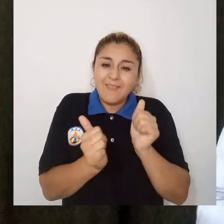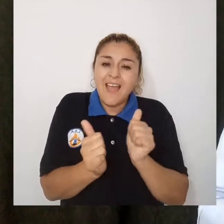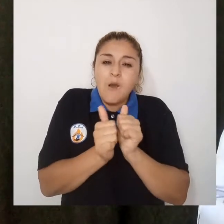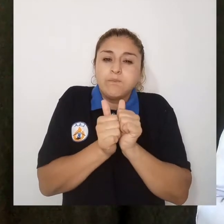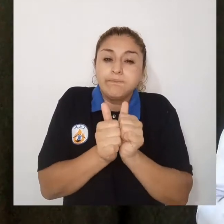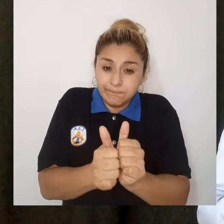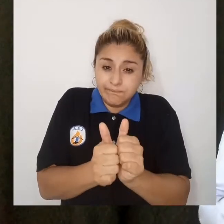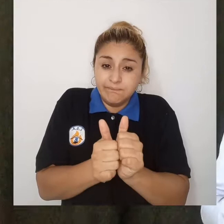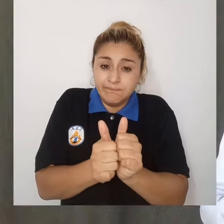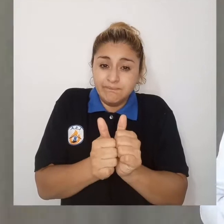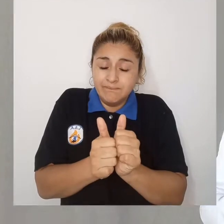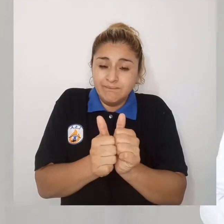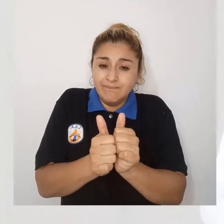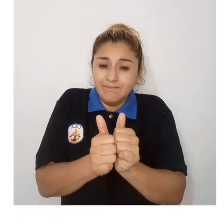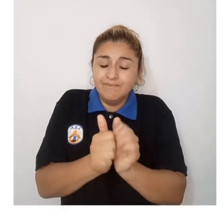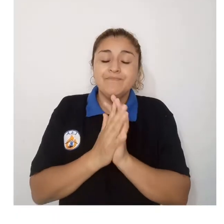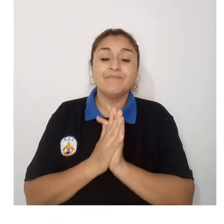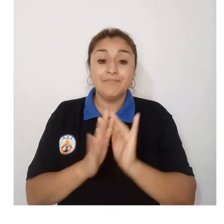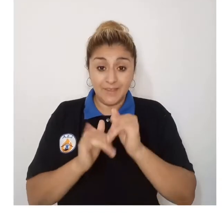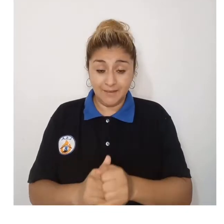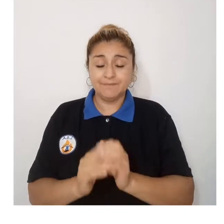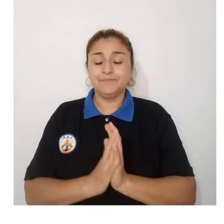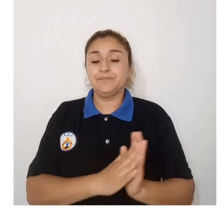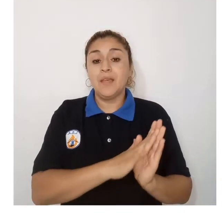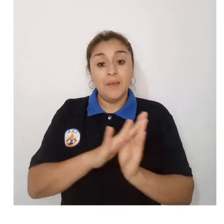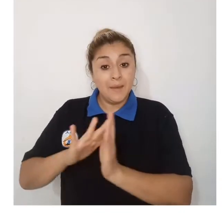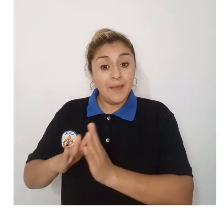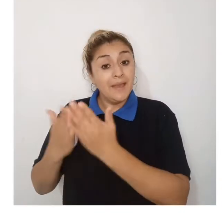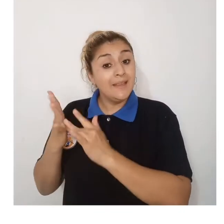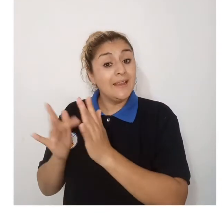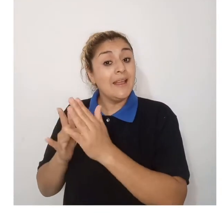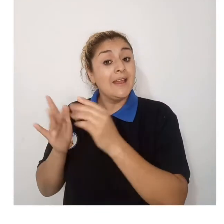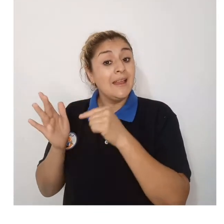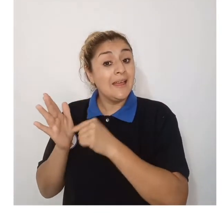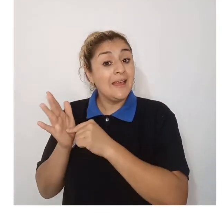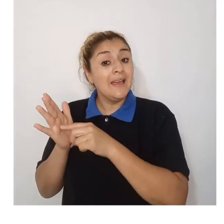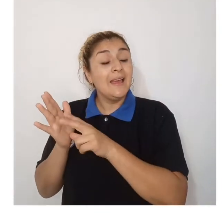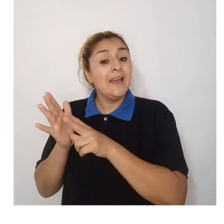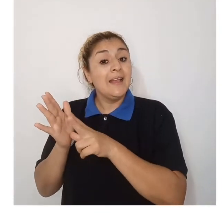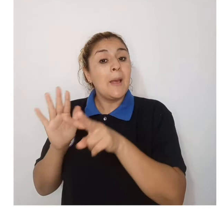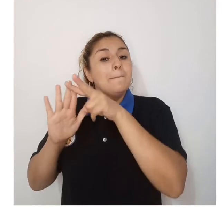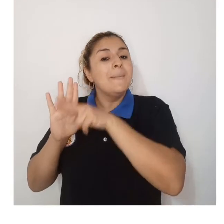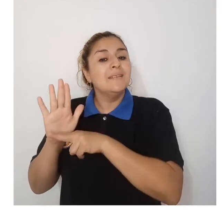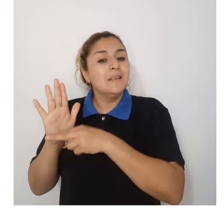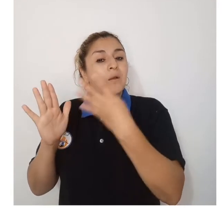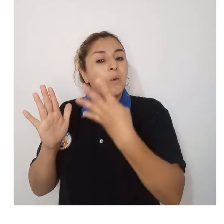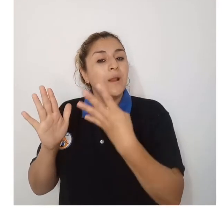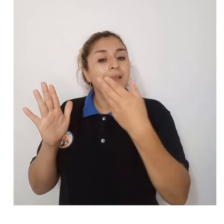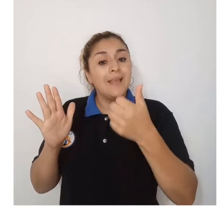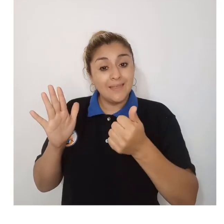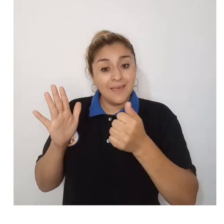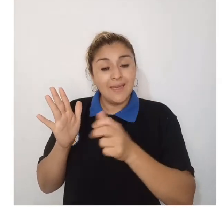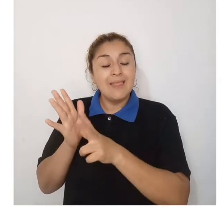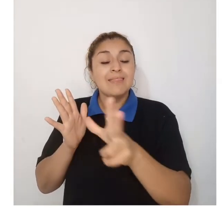con otros versículo 45 dice y vendían sus